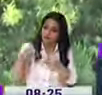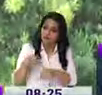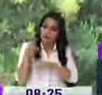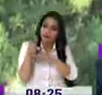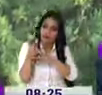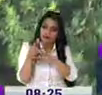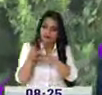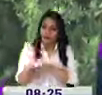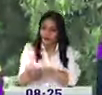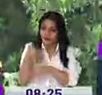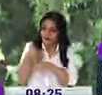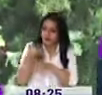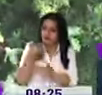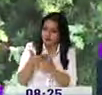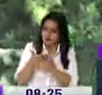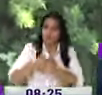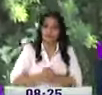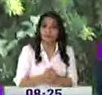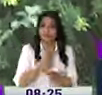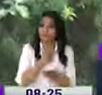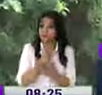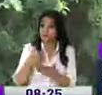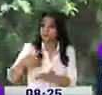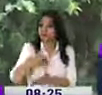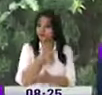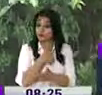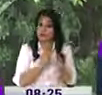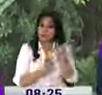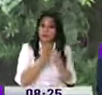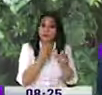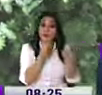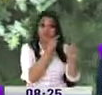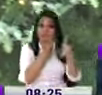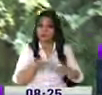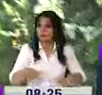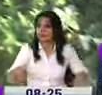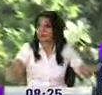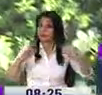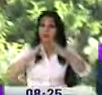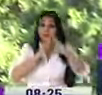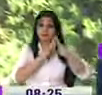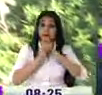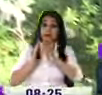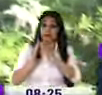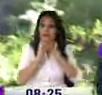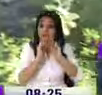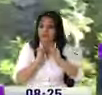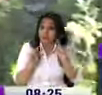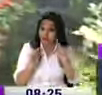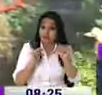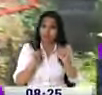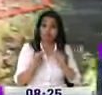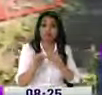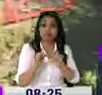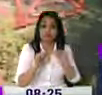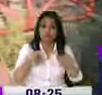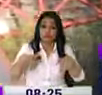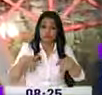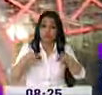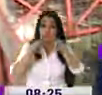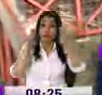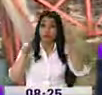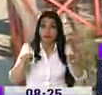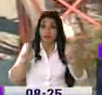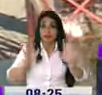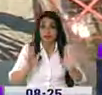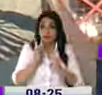al llamado. Pues sí, mire, nosotros somos una de las personas que vivimos en este sector y por lo general transcurrimos por este puente, y como usted